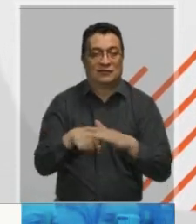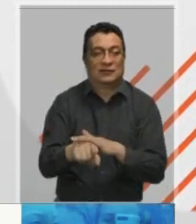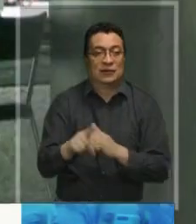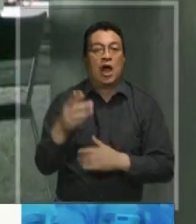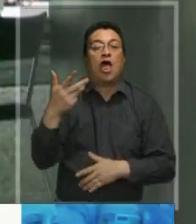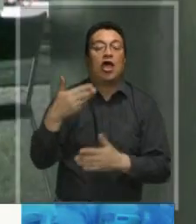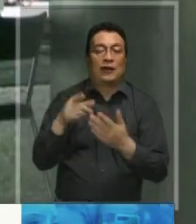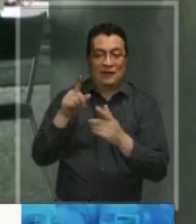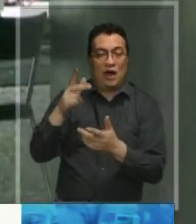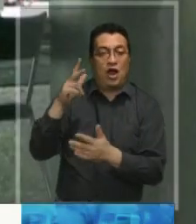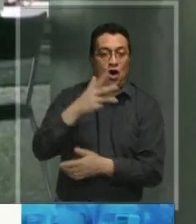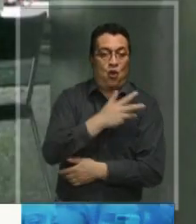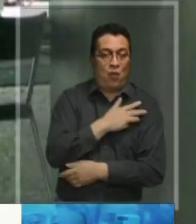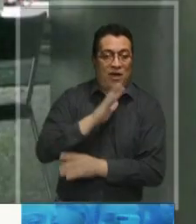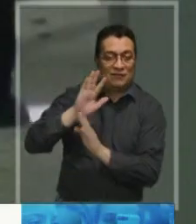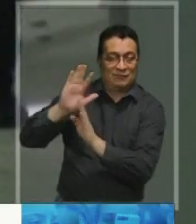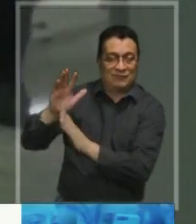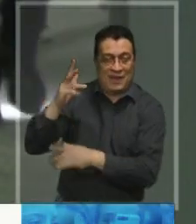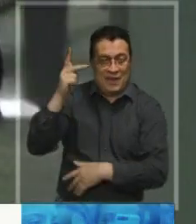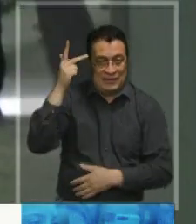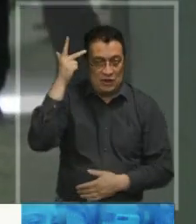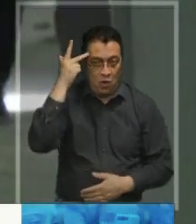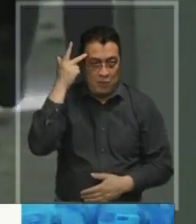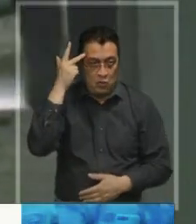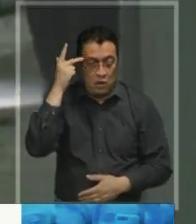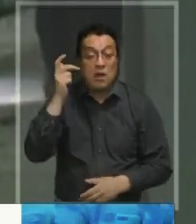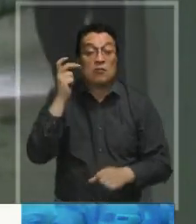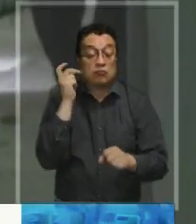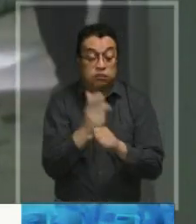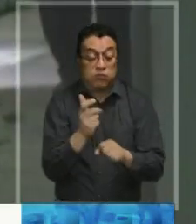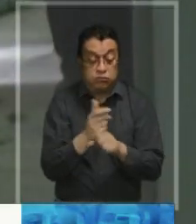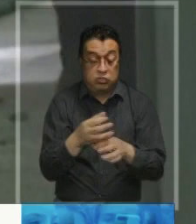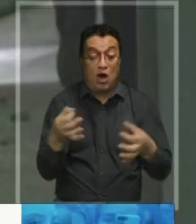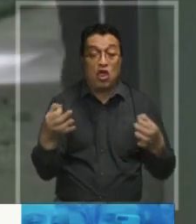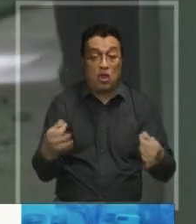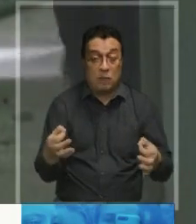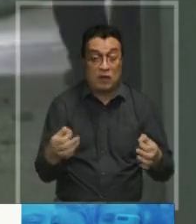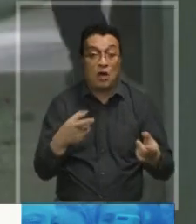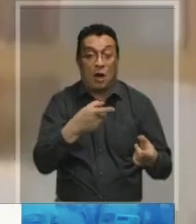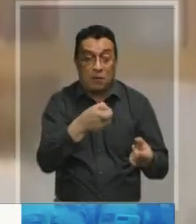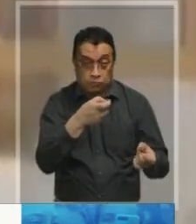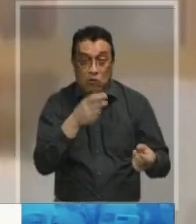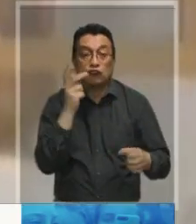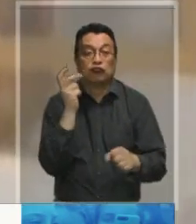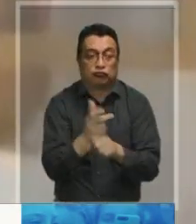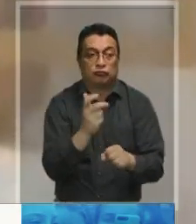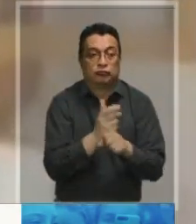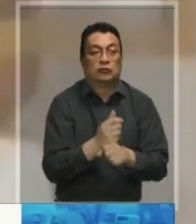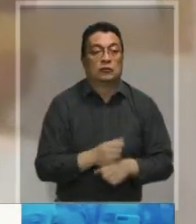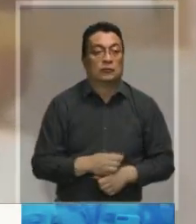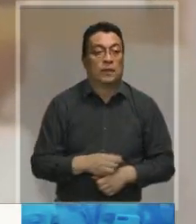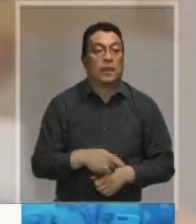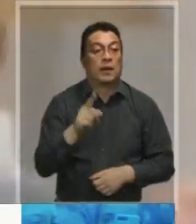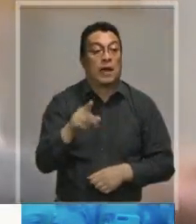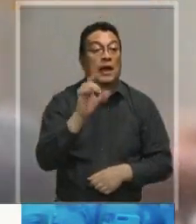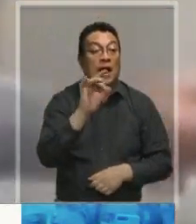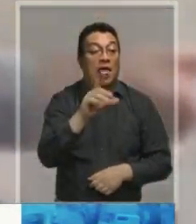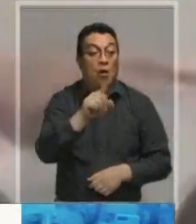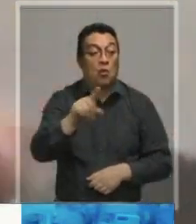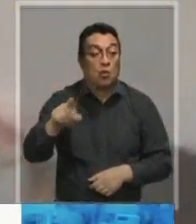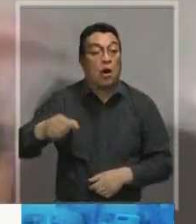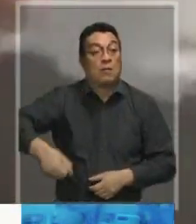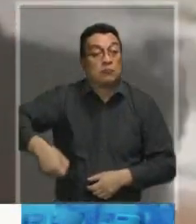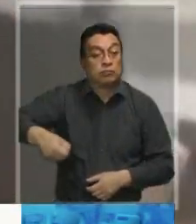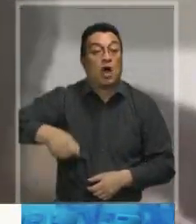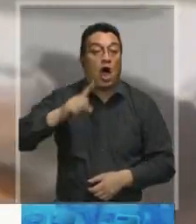Sao Paulo. Pero hay gran preocupación por el robo de documentos y armas. Cada una de esas maletas aquí son